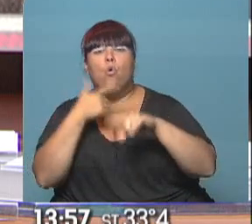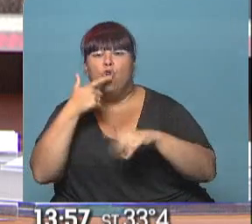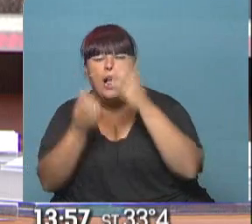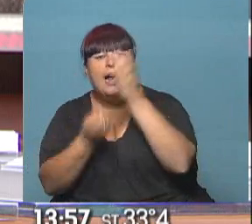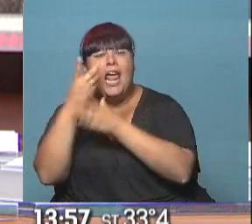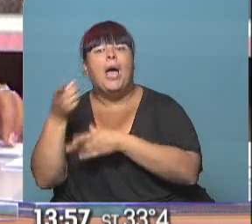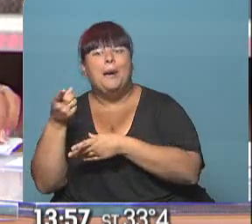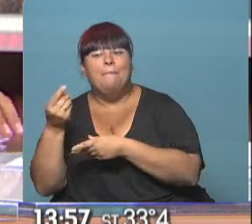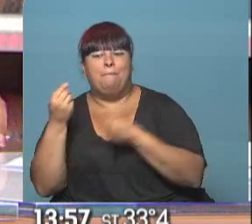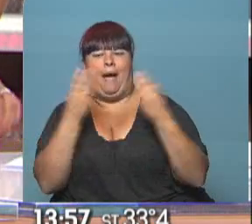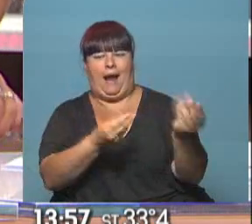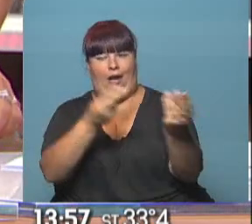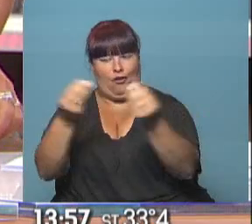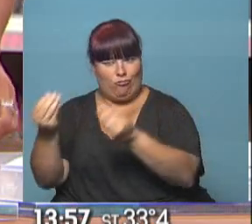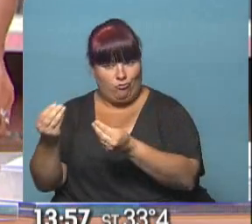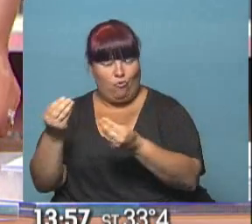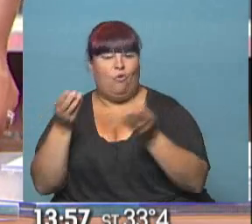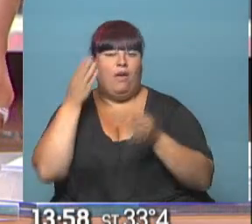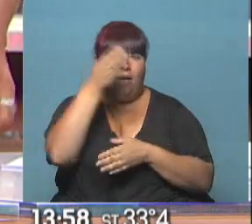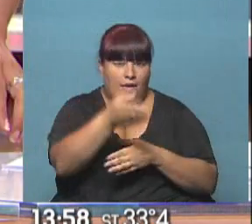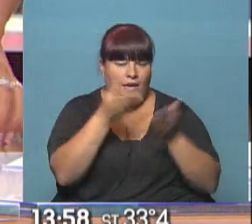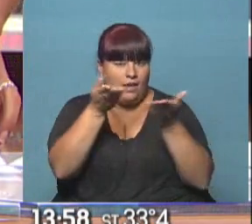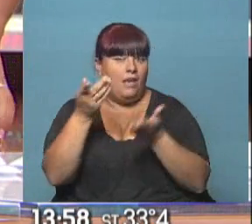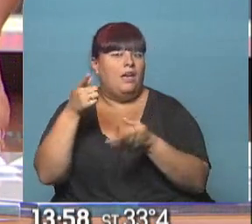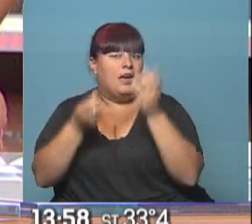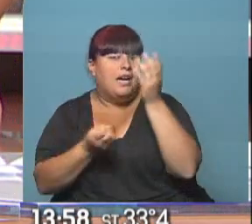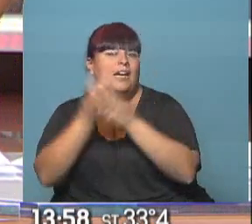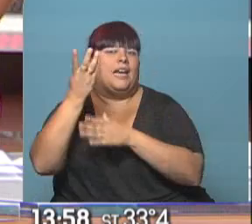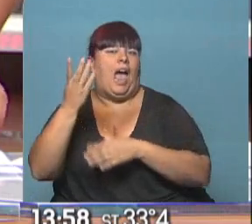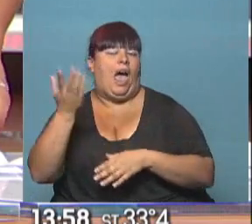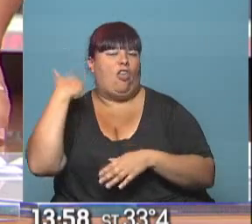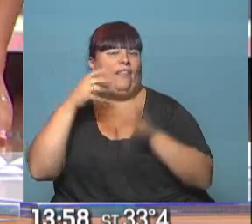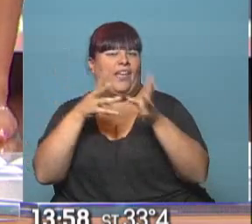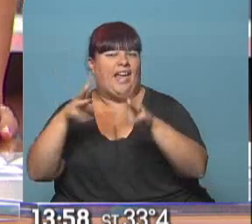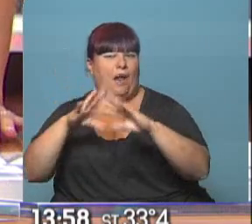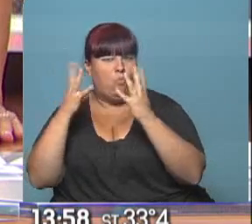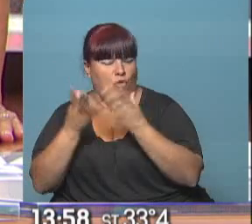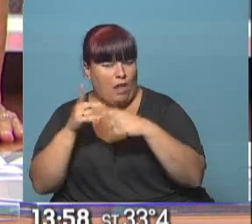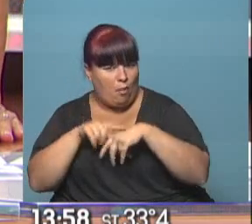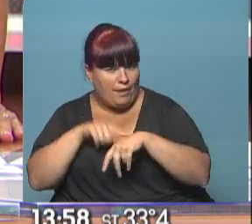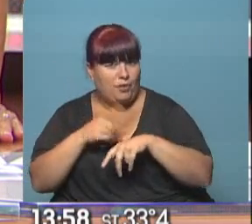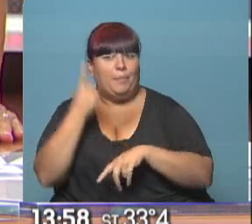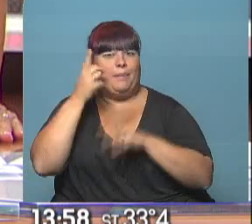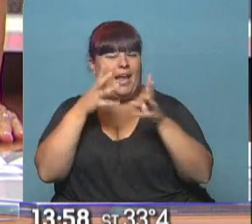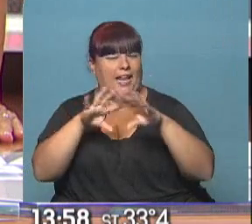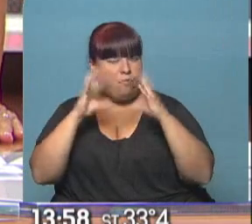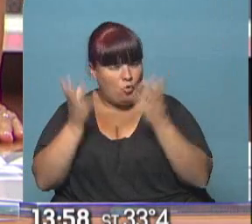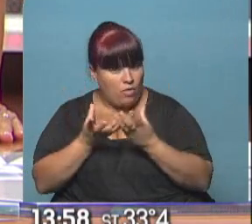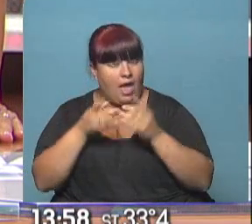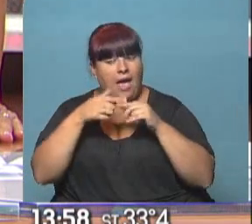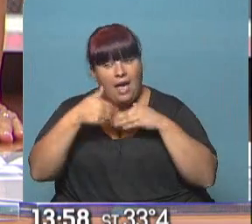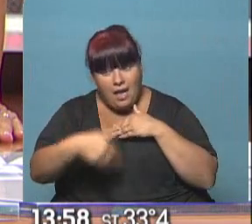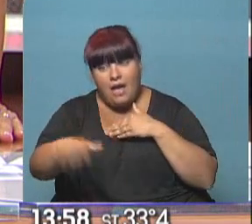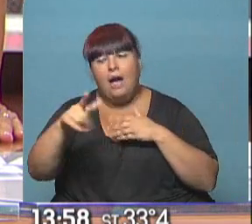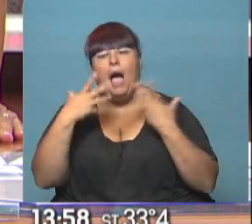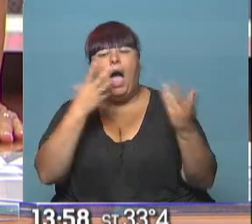creada justamente para esto, para asistir. Es algo que se creó en las guerras mundiales, durante las guerras mundiales, la Primera Guerra Mundial, y a partir de